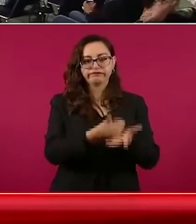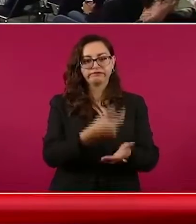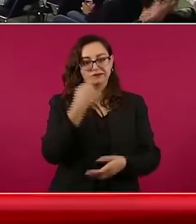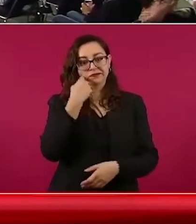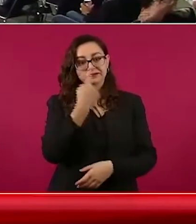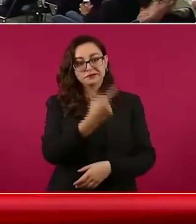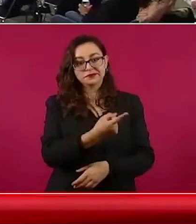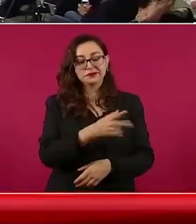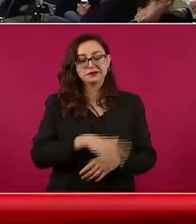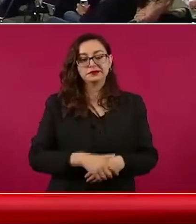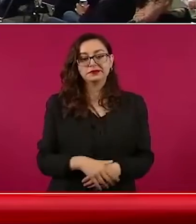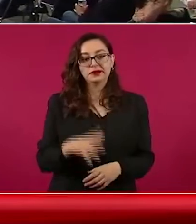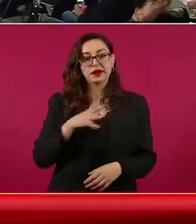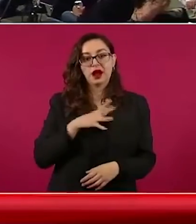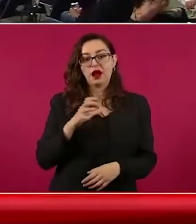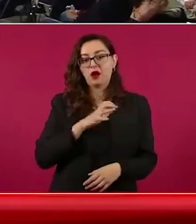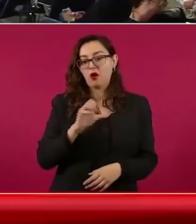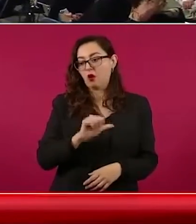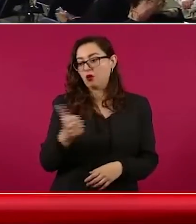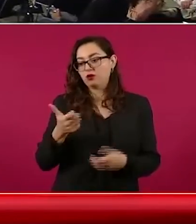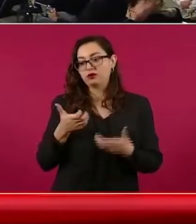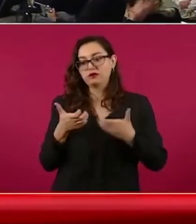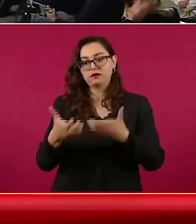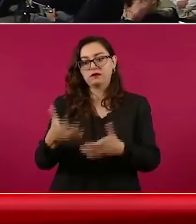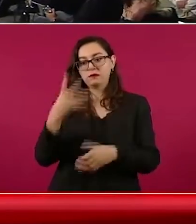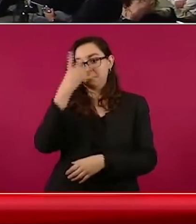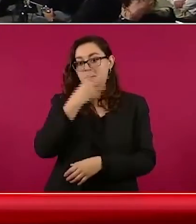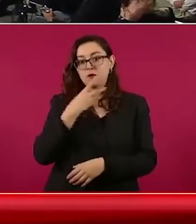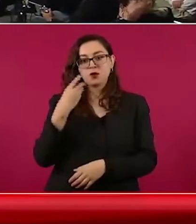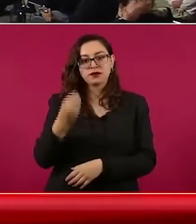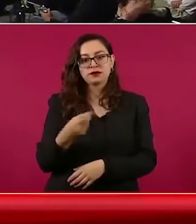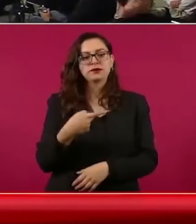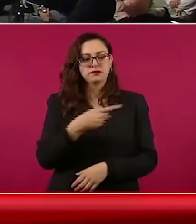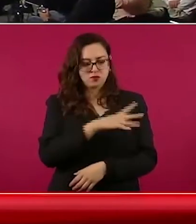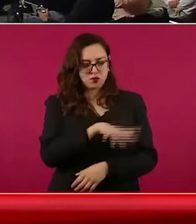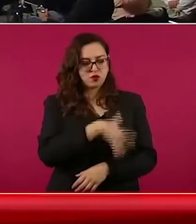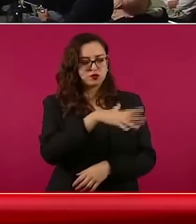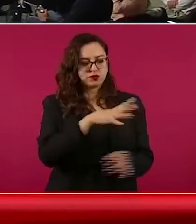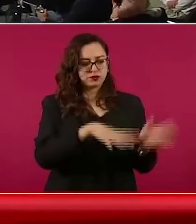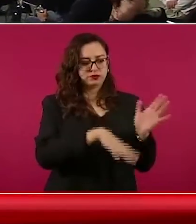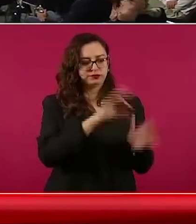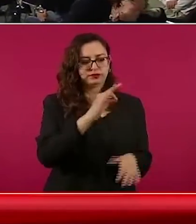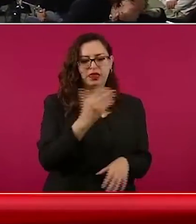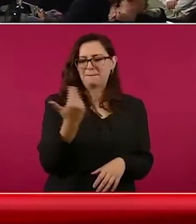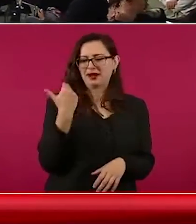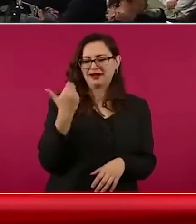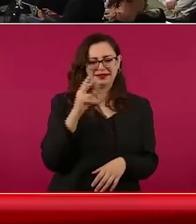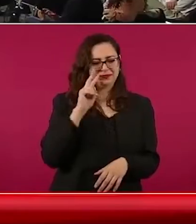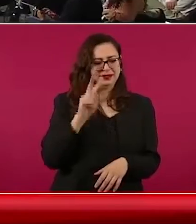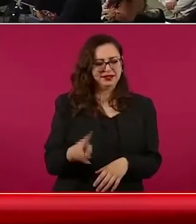Pero hay otros todavía. Pero a ver si encuentran uno reciente.